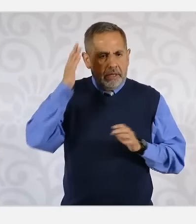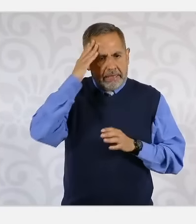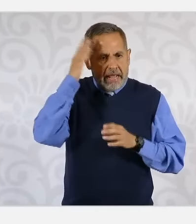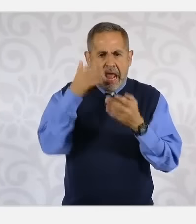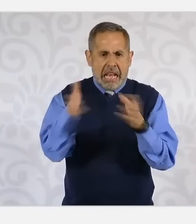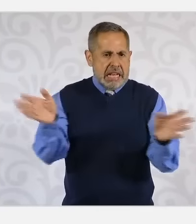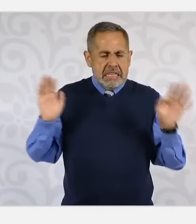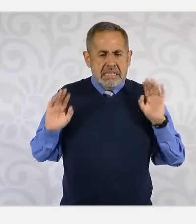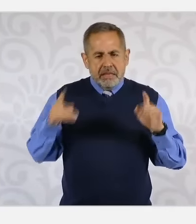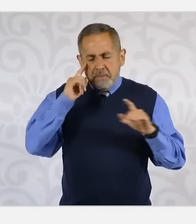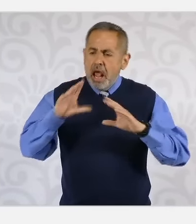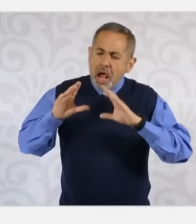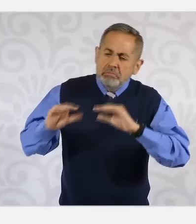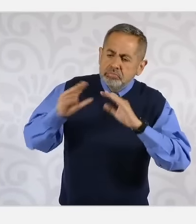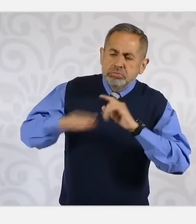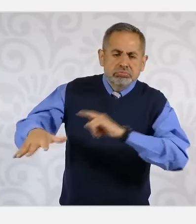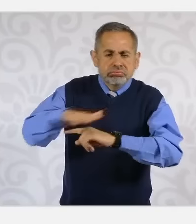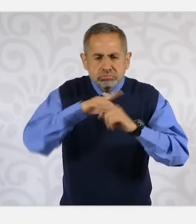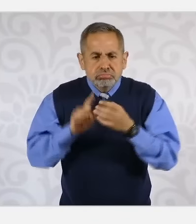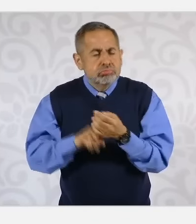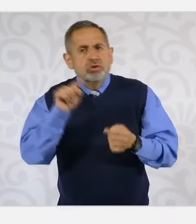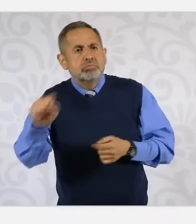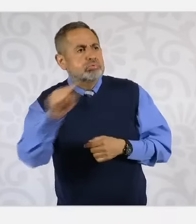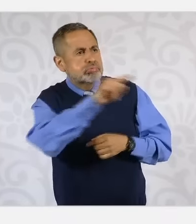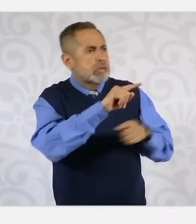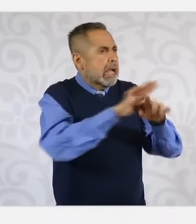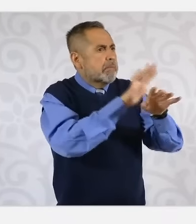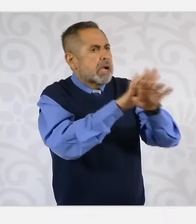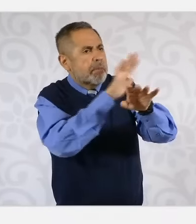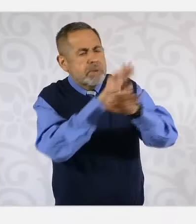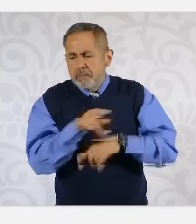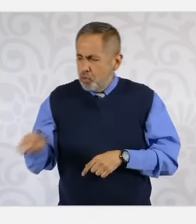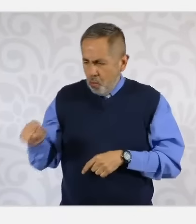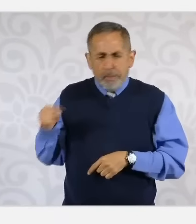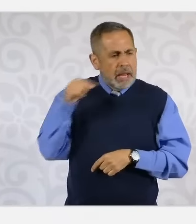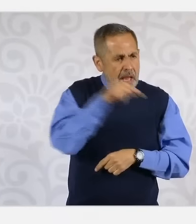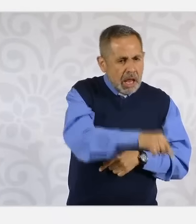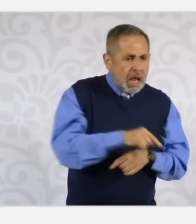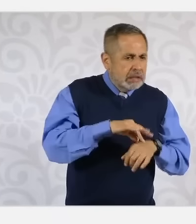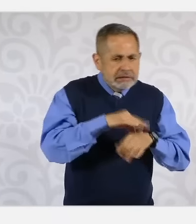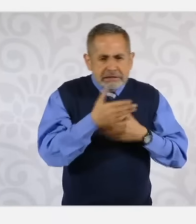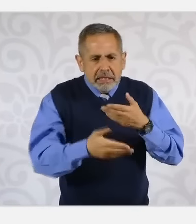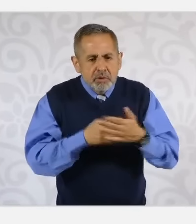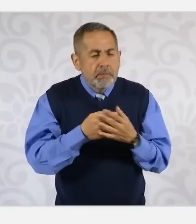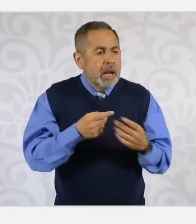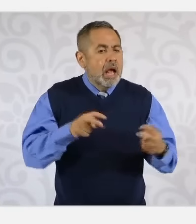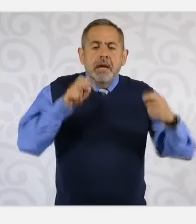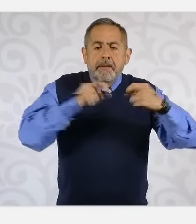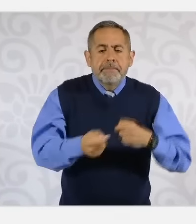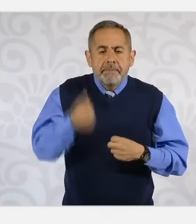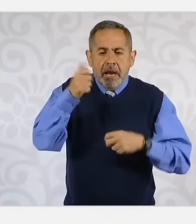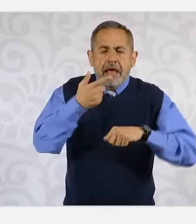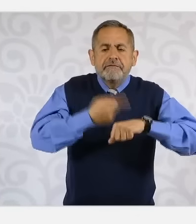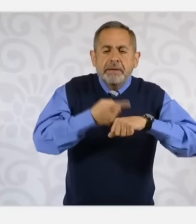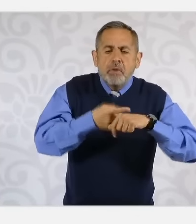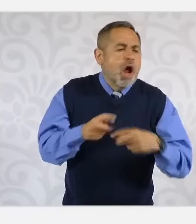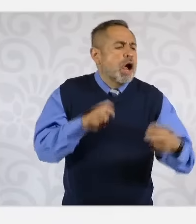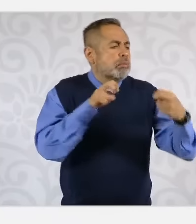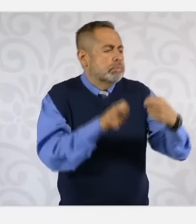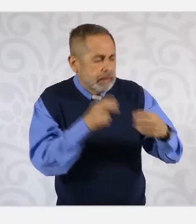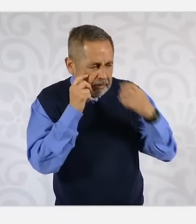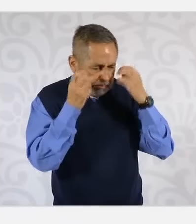y comunitaria en ambientes complejos y cambiantes que proporcionen servicios integrales en el primer nivel de atención médica con base en la